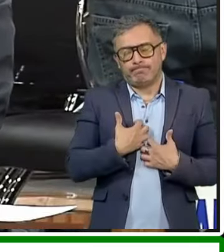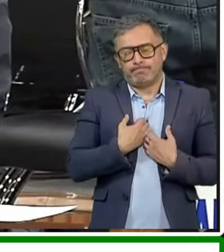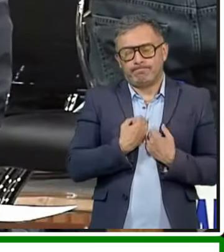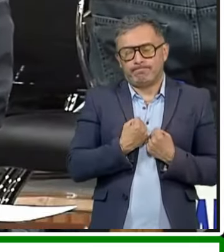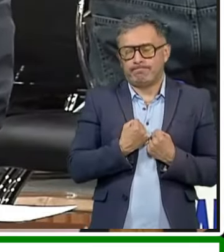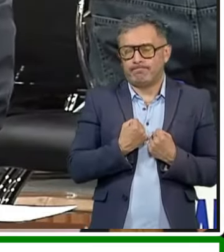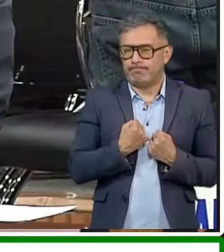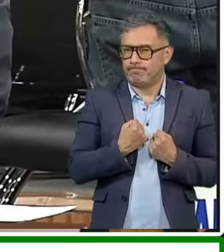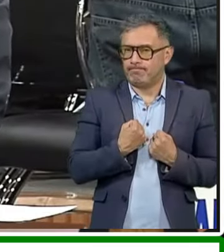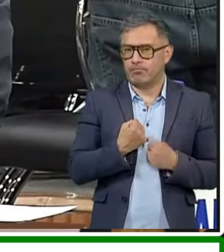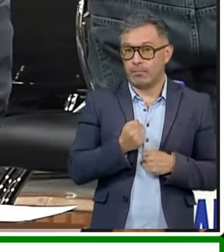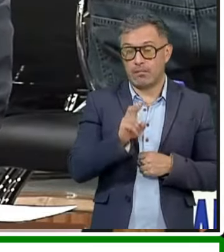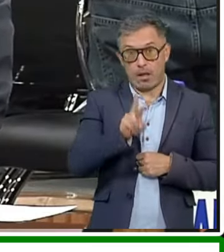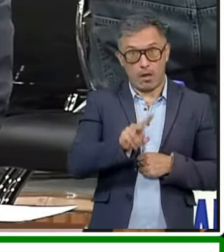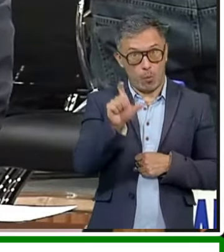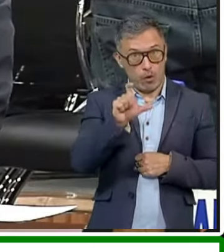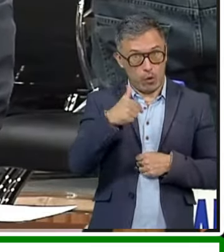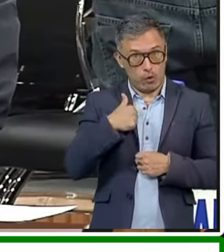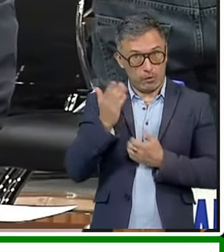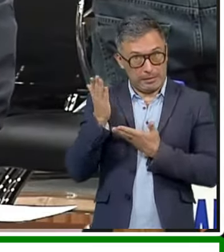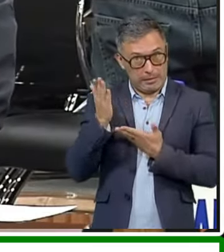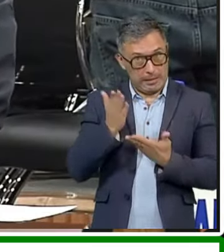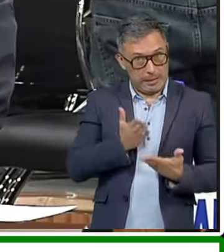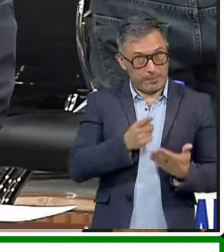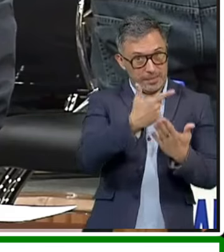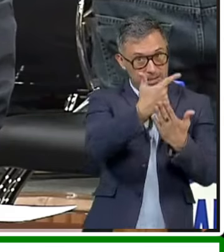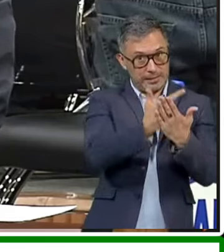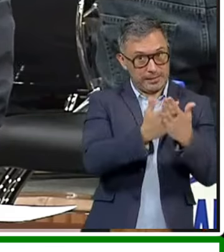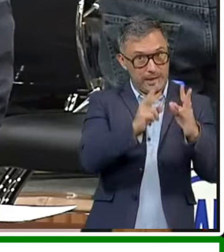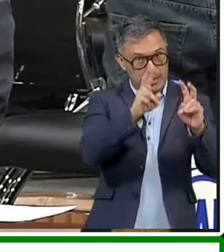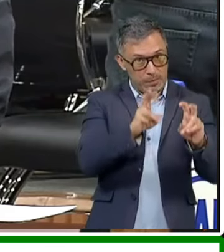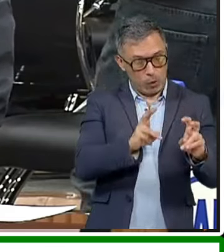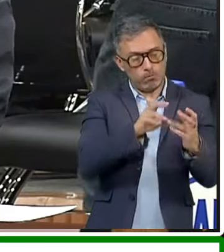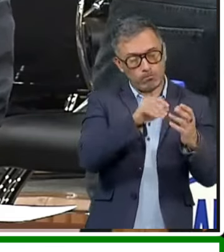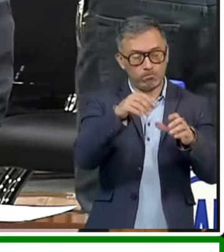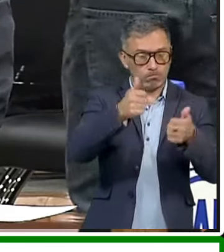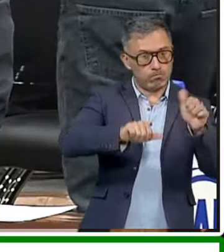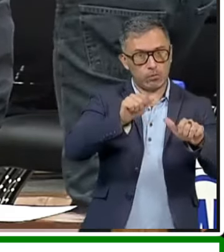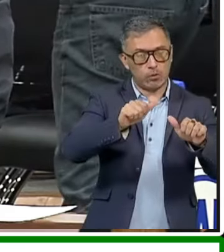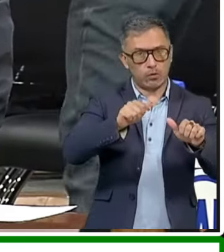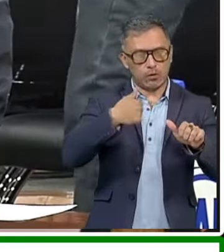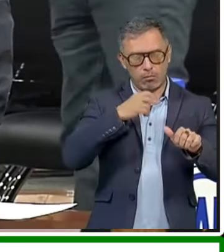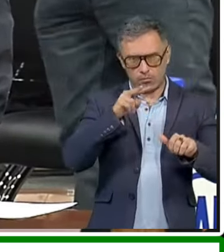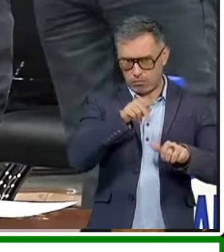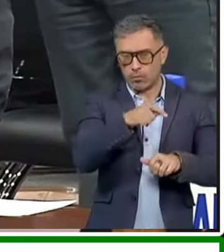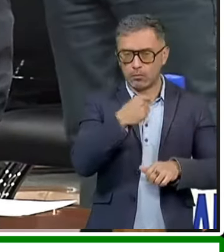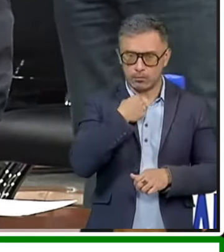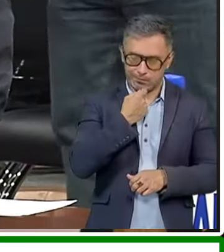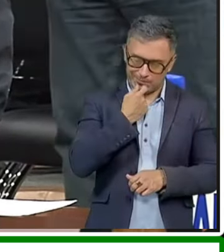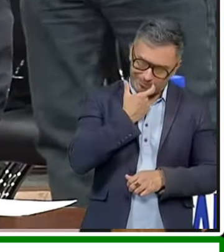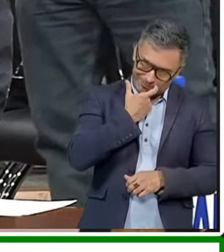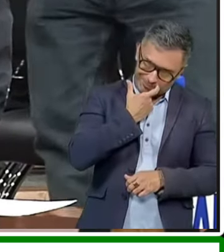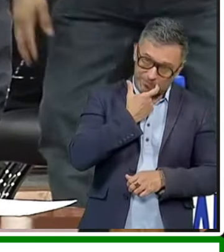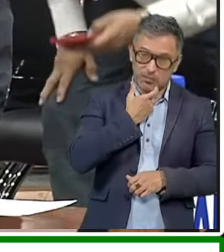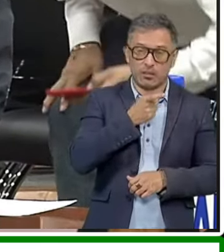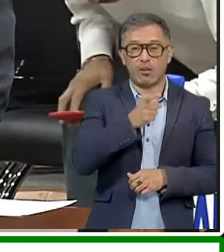yo llegando aquí, estaban aprobando el orden del día y no me dejó de llamar la atención con cierta sonrisa, que en su